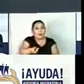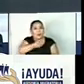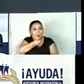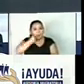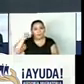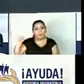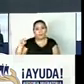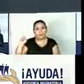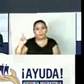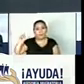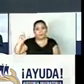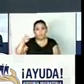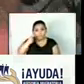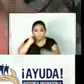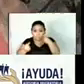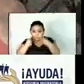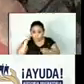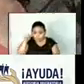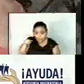visitó esa zona del país.